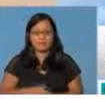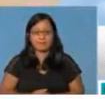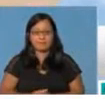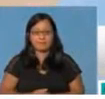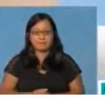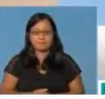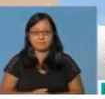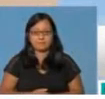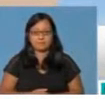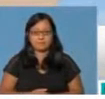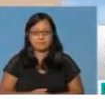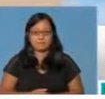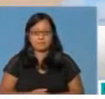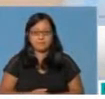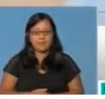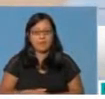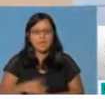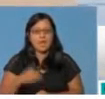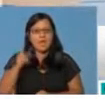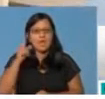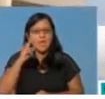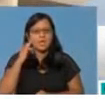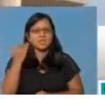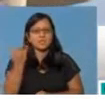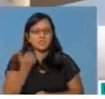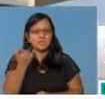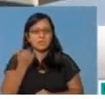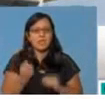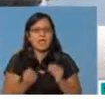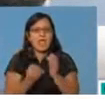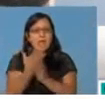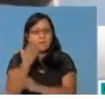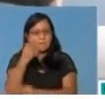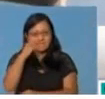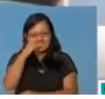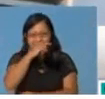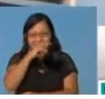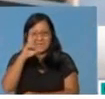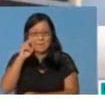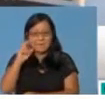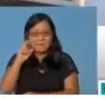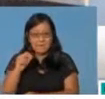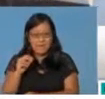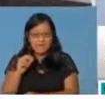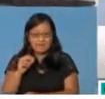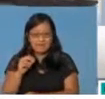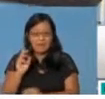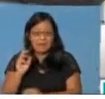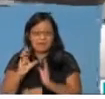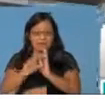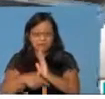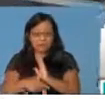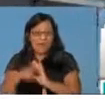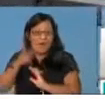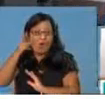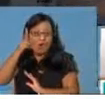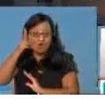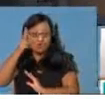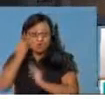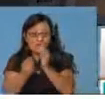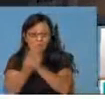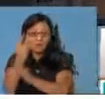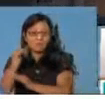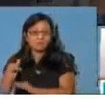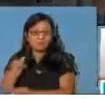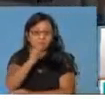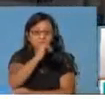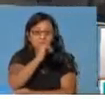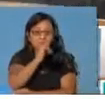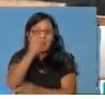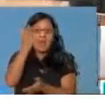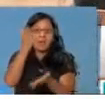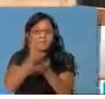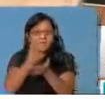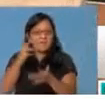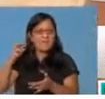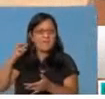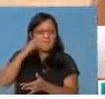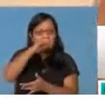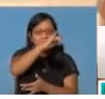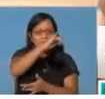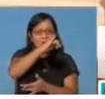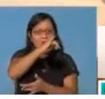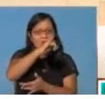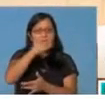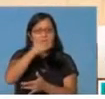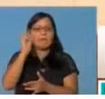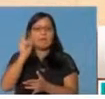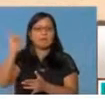Universidad de Jujuy, salimos, teníamos que haber salido a las 7:30 de la mañana, sí, y salimos a las 8. A mitad de viaje nos dicen